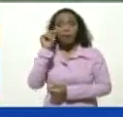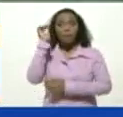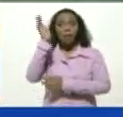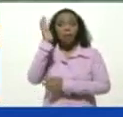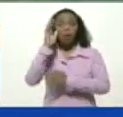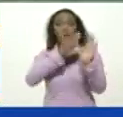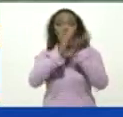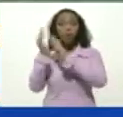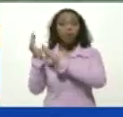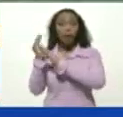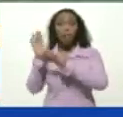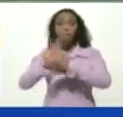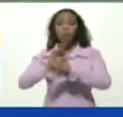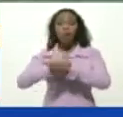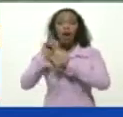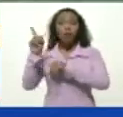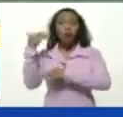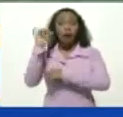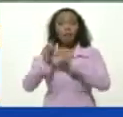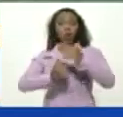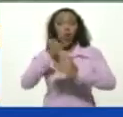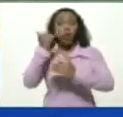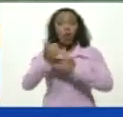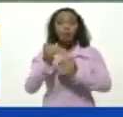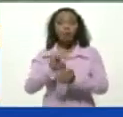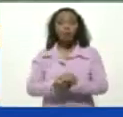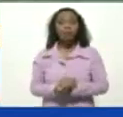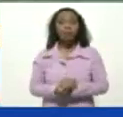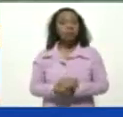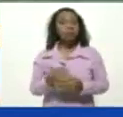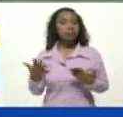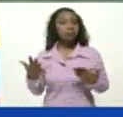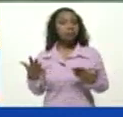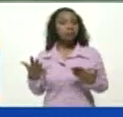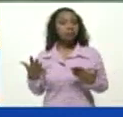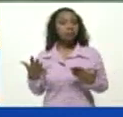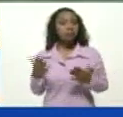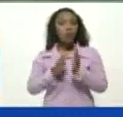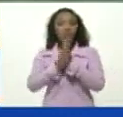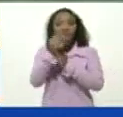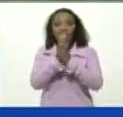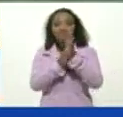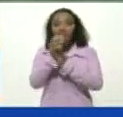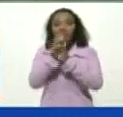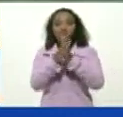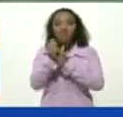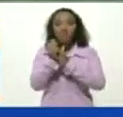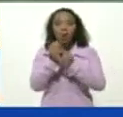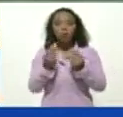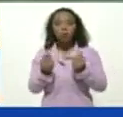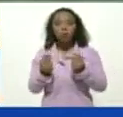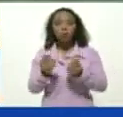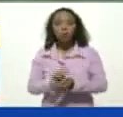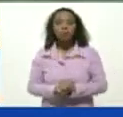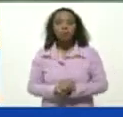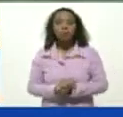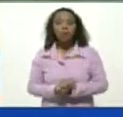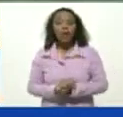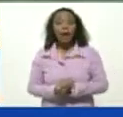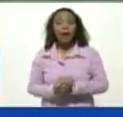comunal, porque ellos tienen los proyectos de emprendedores, emprendedoras en el